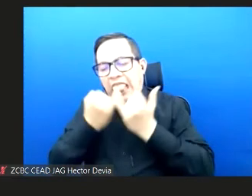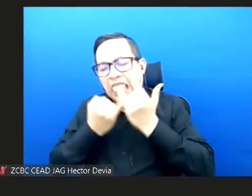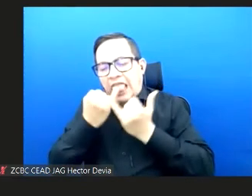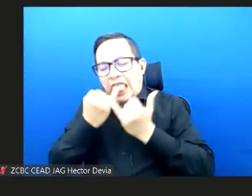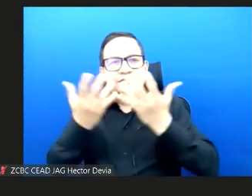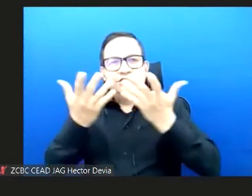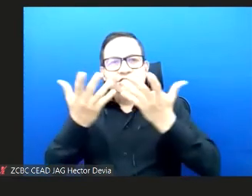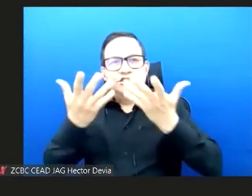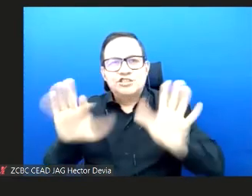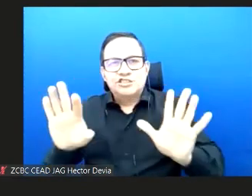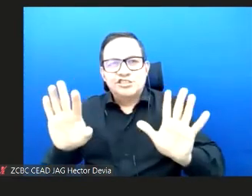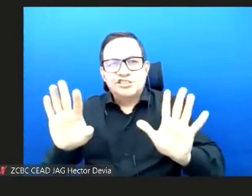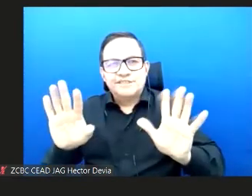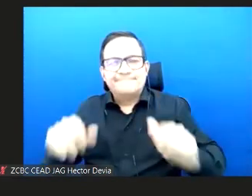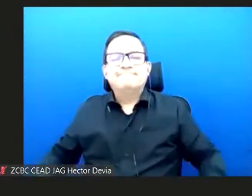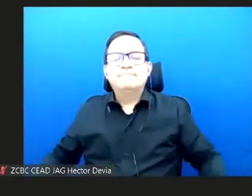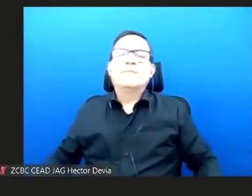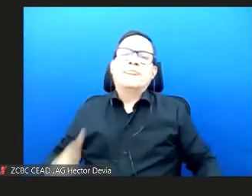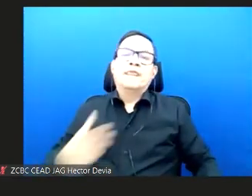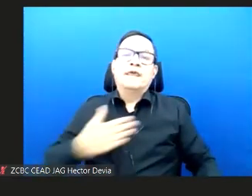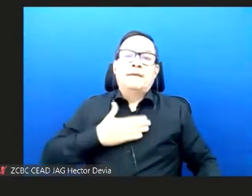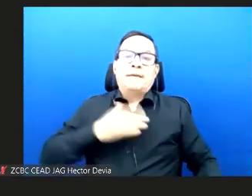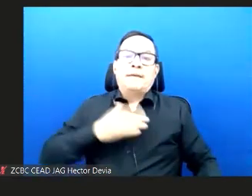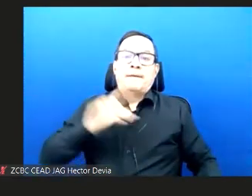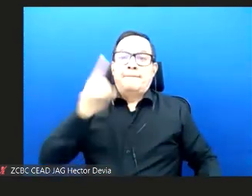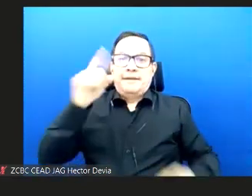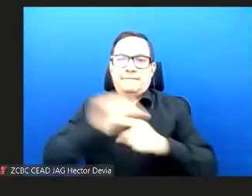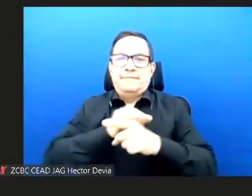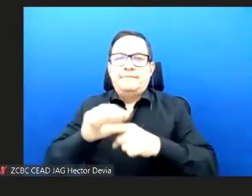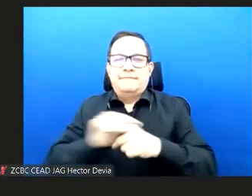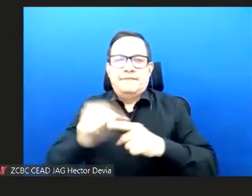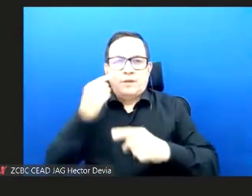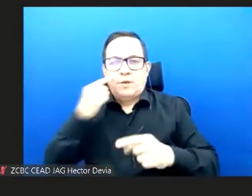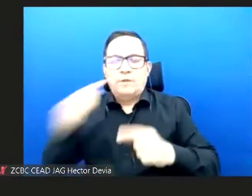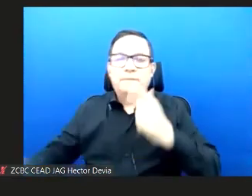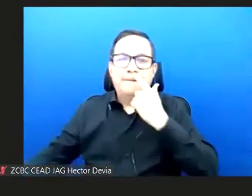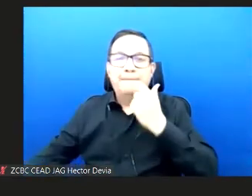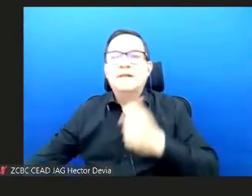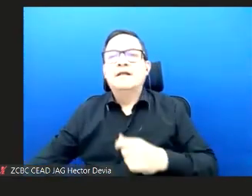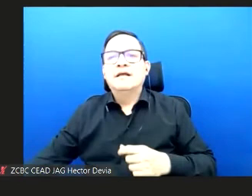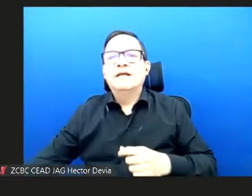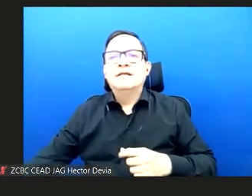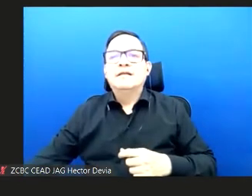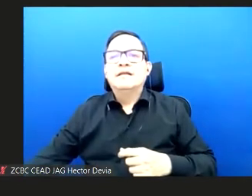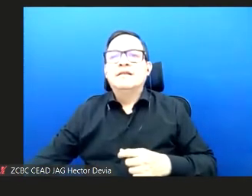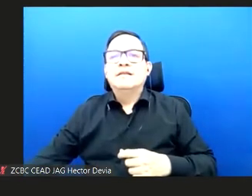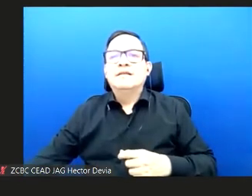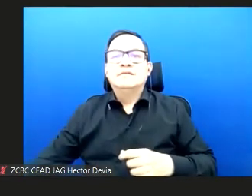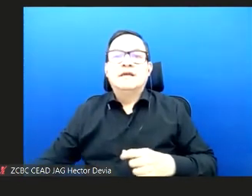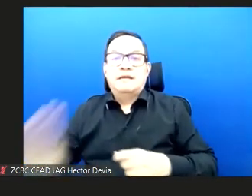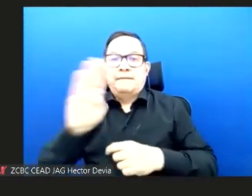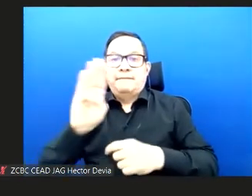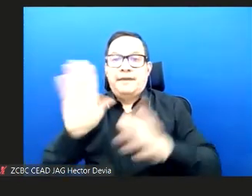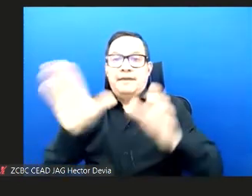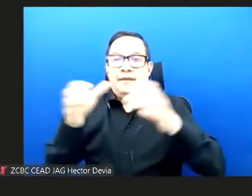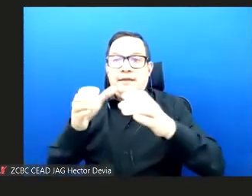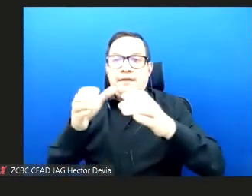Bueno, entonces, nuestro primer ejercicio es el siguiente. Nos dicen que hay un conjunto B tal que